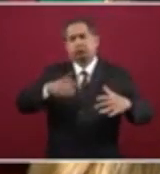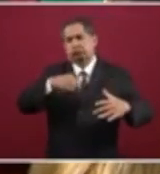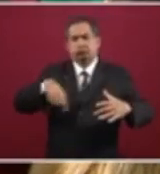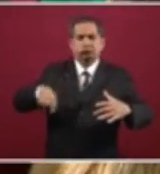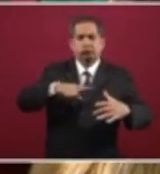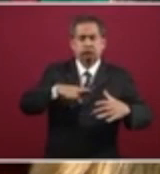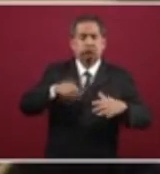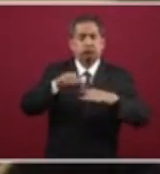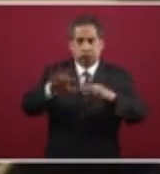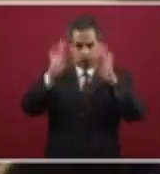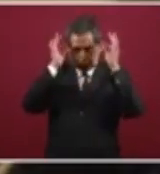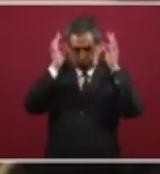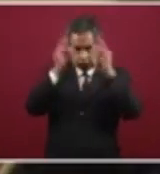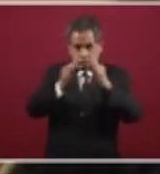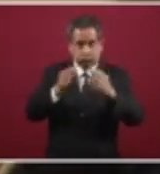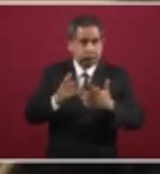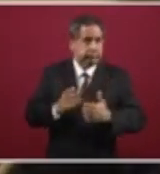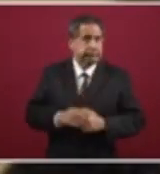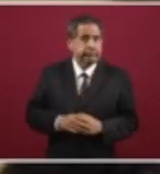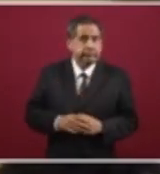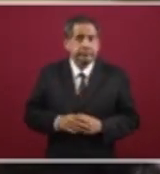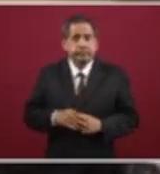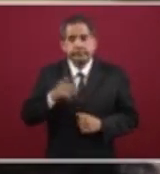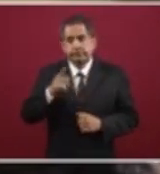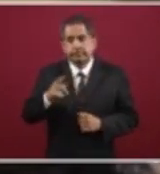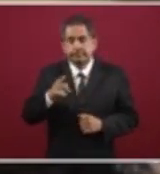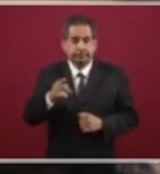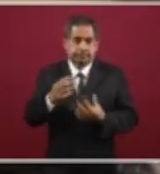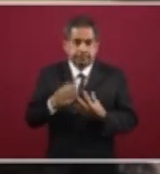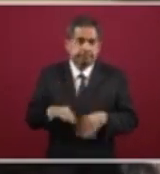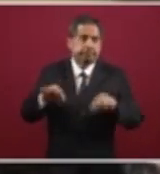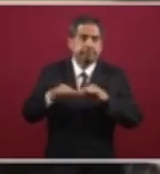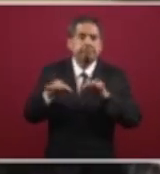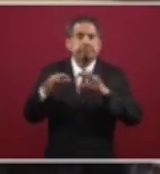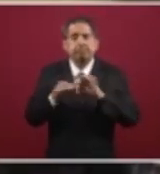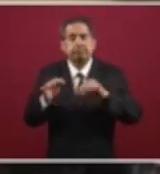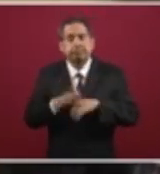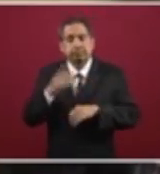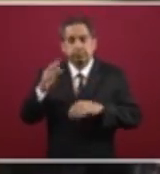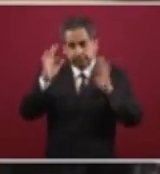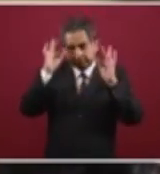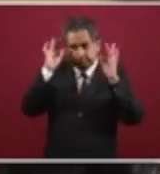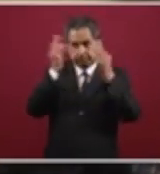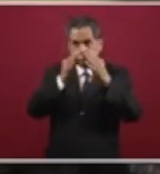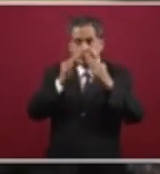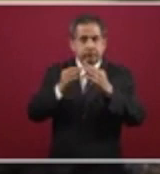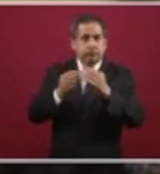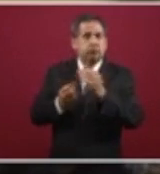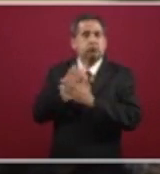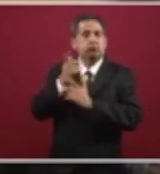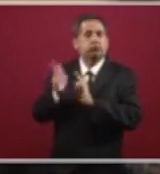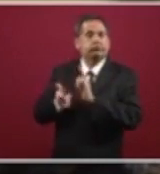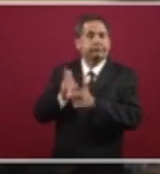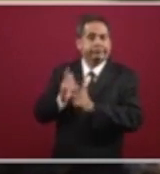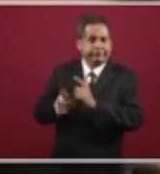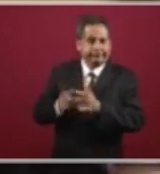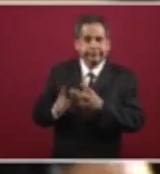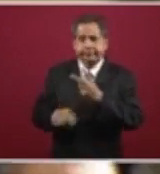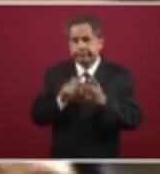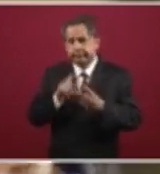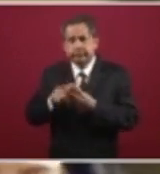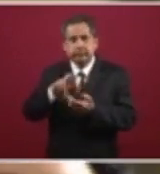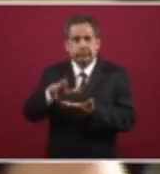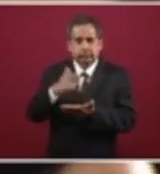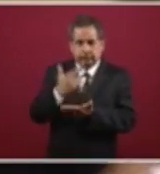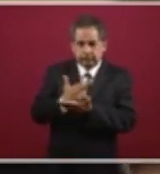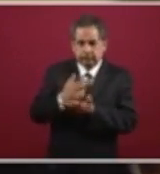de aduanas. Es un evento importante porque la aduana de Nuevo Laredo, así como la de